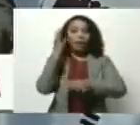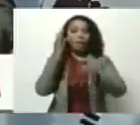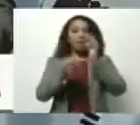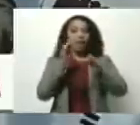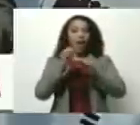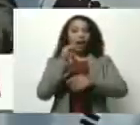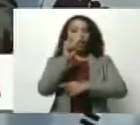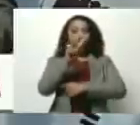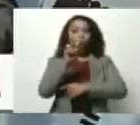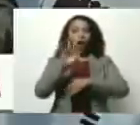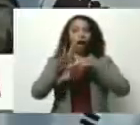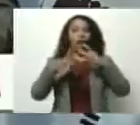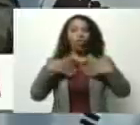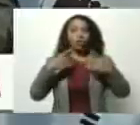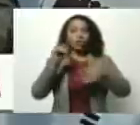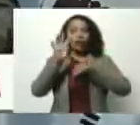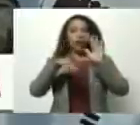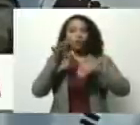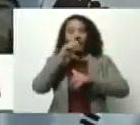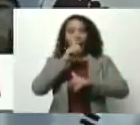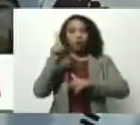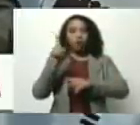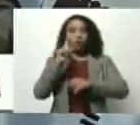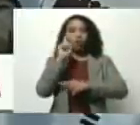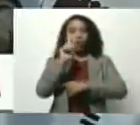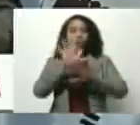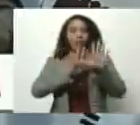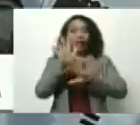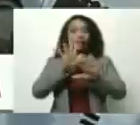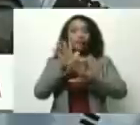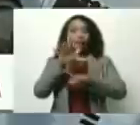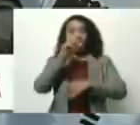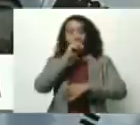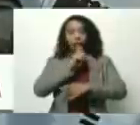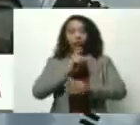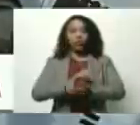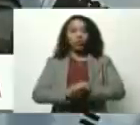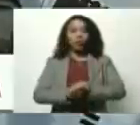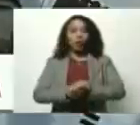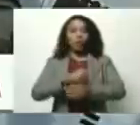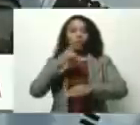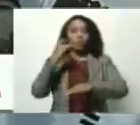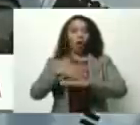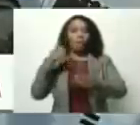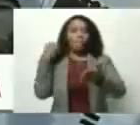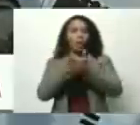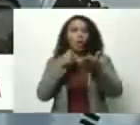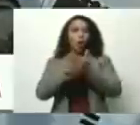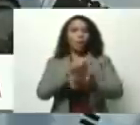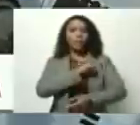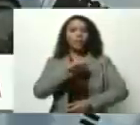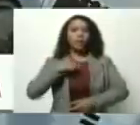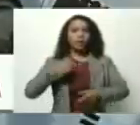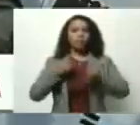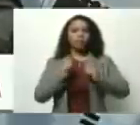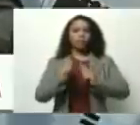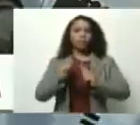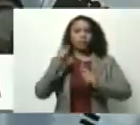las 2 adolescentes de 14 años y a una de 15 años de edad por el delito de lesiones personales